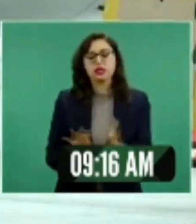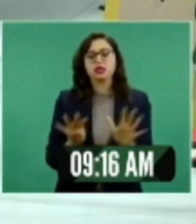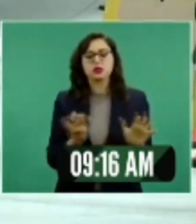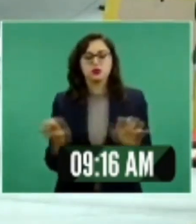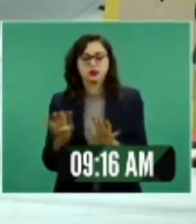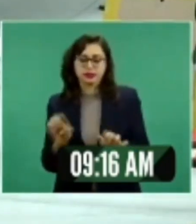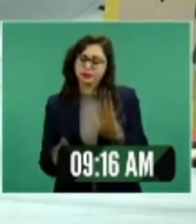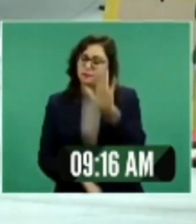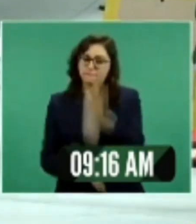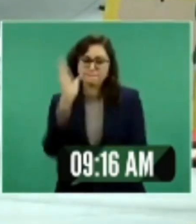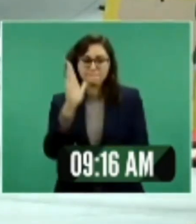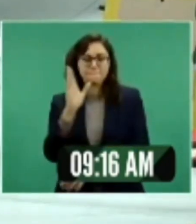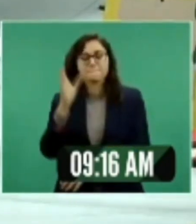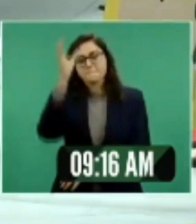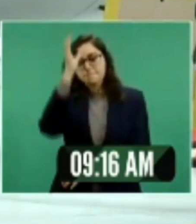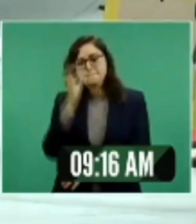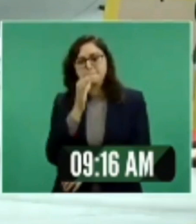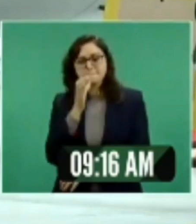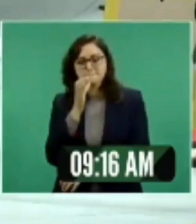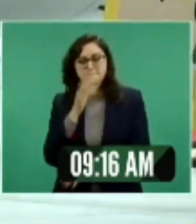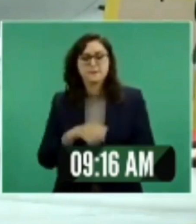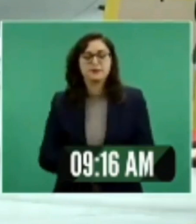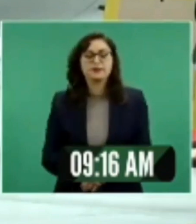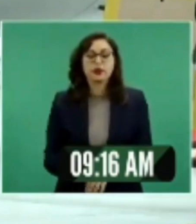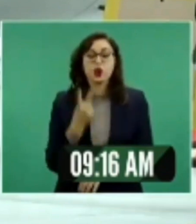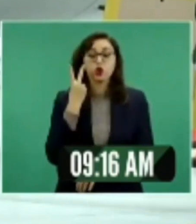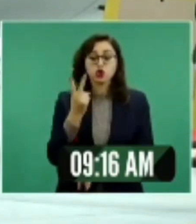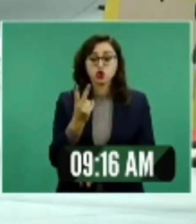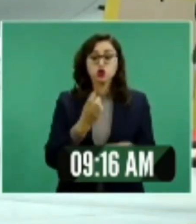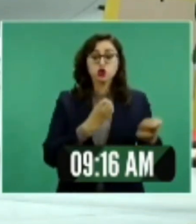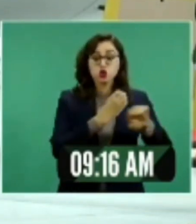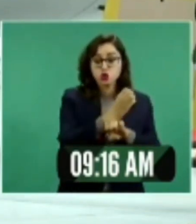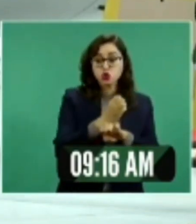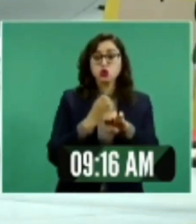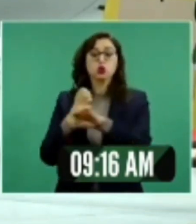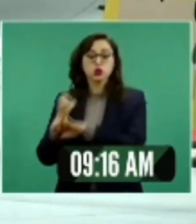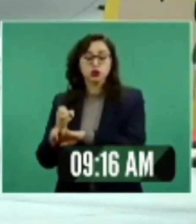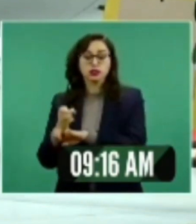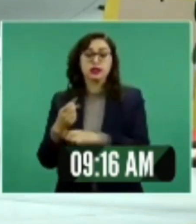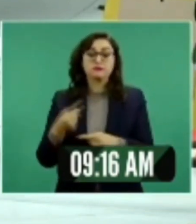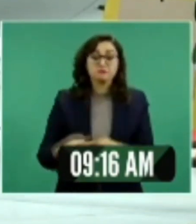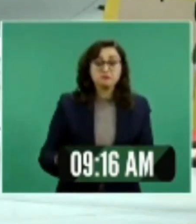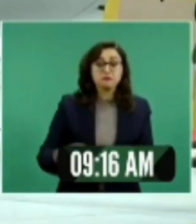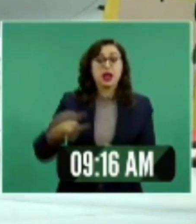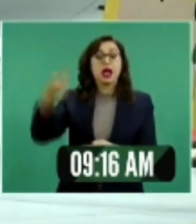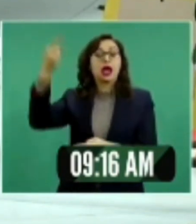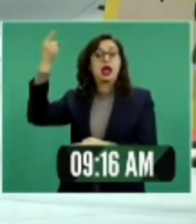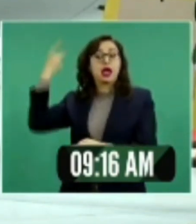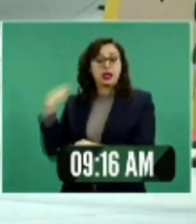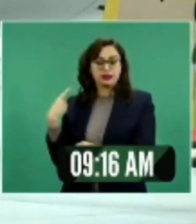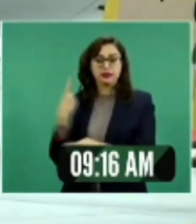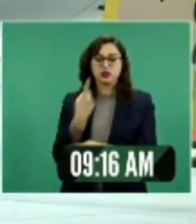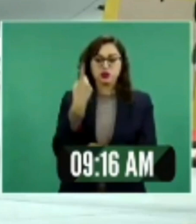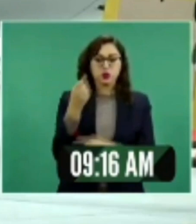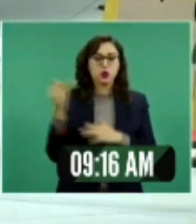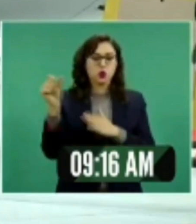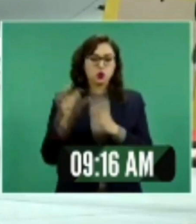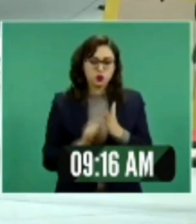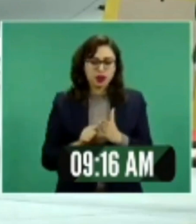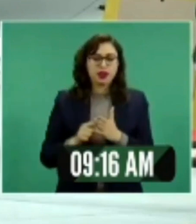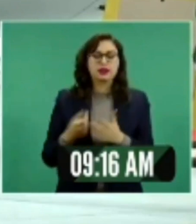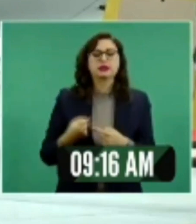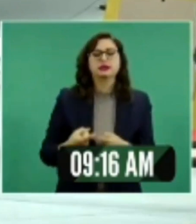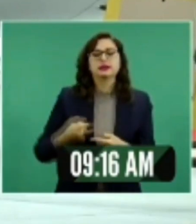para Coahuila. Estos dos estados, que fueron los que iniciaron junto con la Ciudad de México,